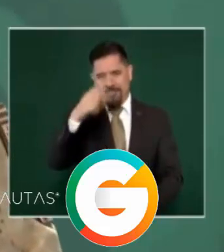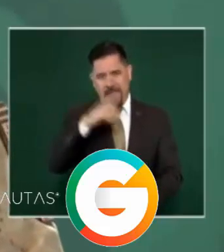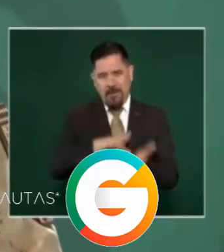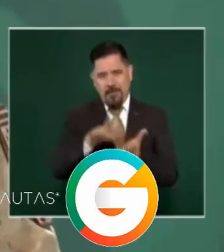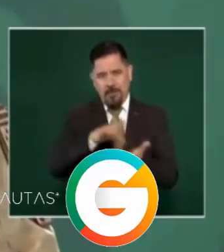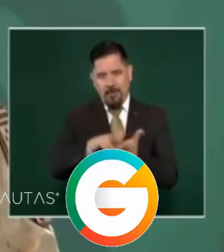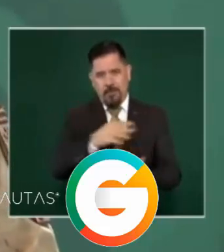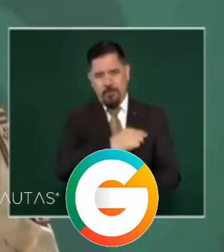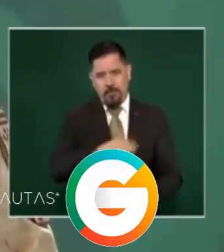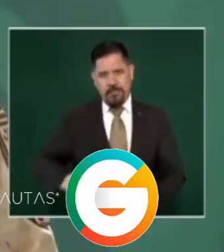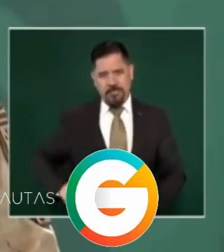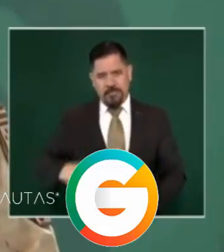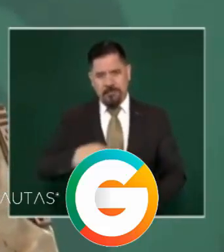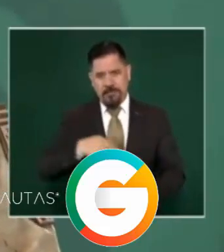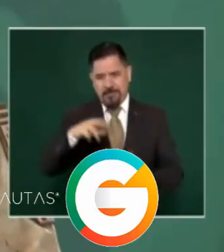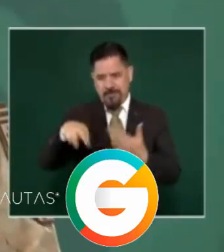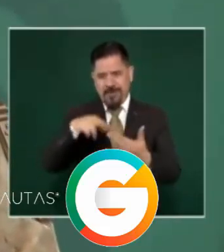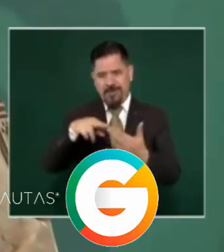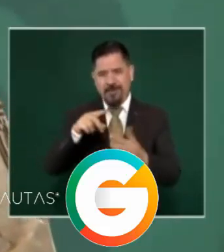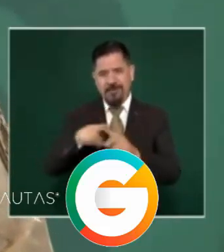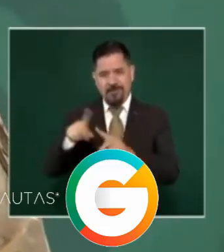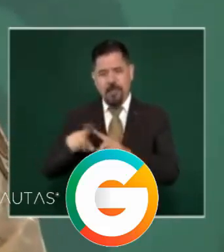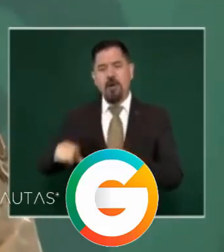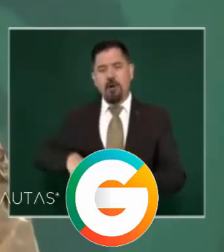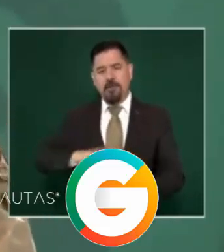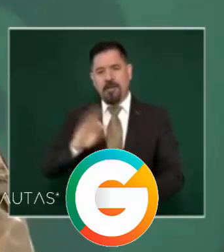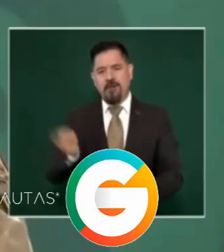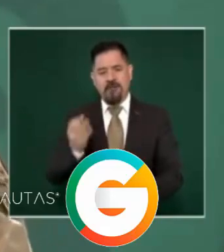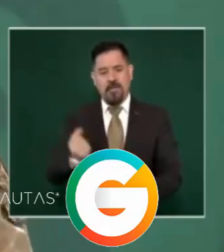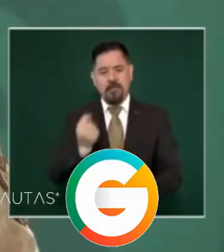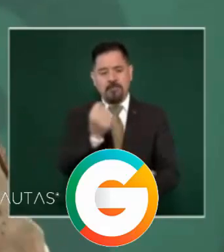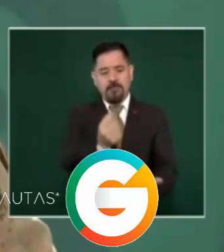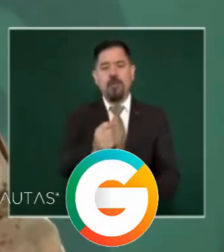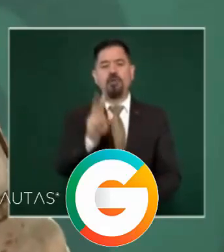territoriales, a nivel federal se aporta